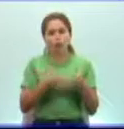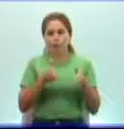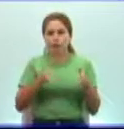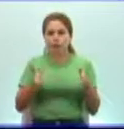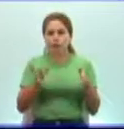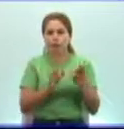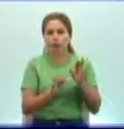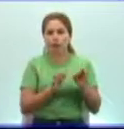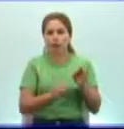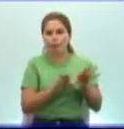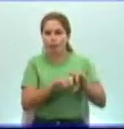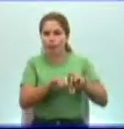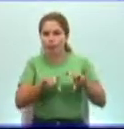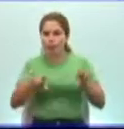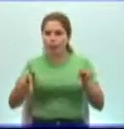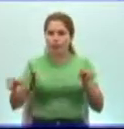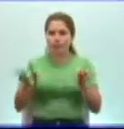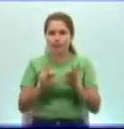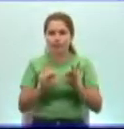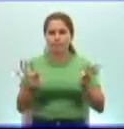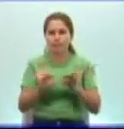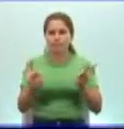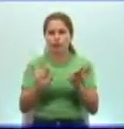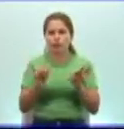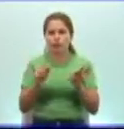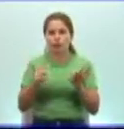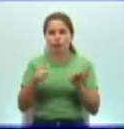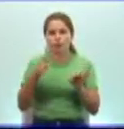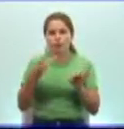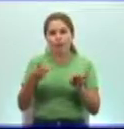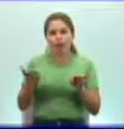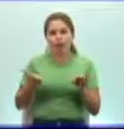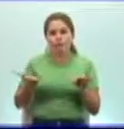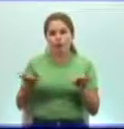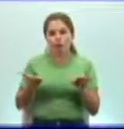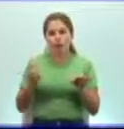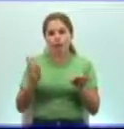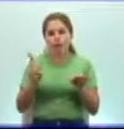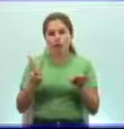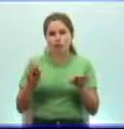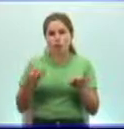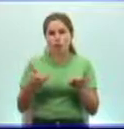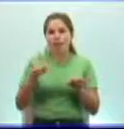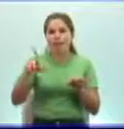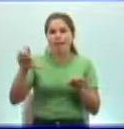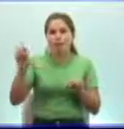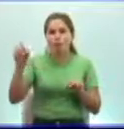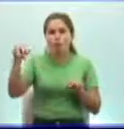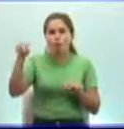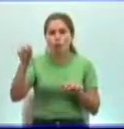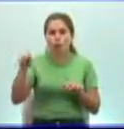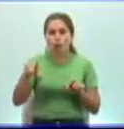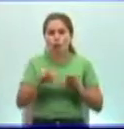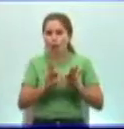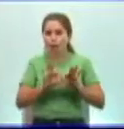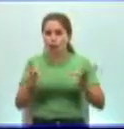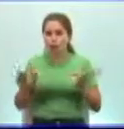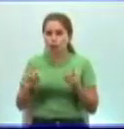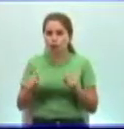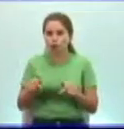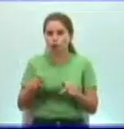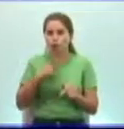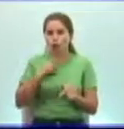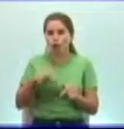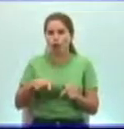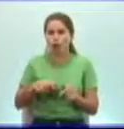cargas eléctricas, el segmento de recto orientado que nos representa la velocidad y la longitud de esta porción de conductor que estamos utilizando como modelo.